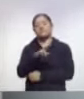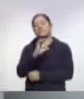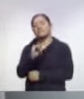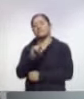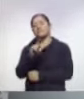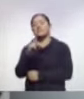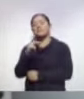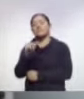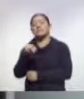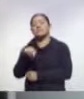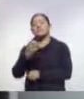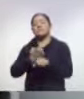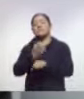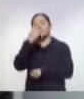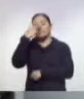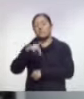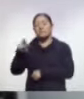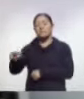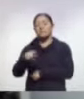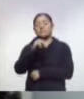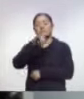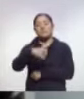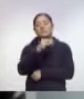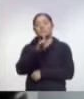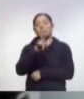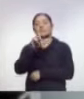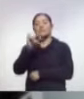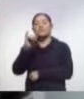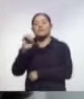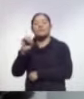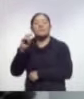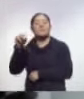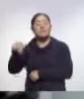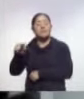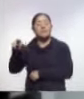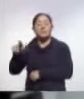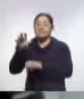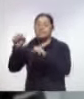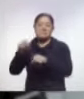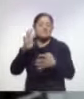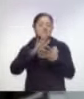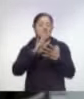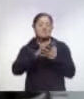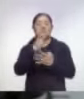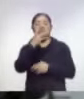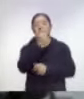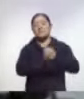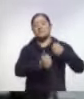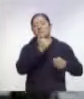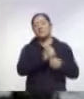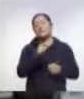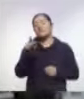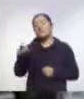De acuerdo con el expediente, Julio N., fue sentenciado cumplir una condena de cuatro años por la Comisión de Delitos contra la Salud en la